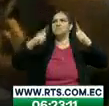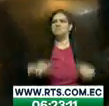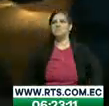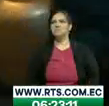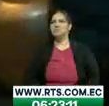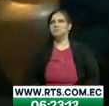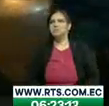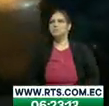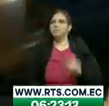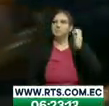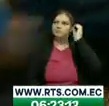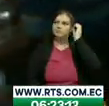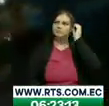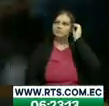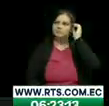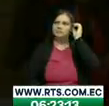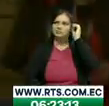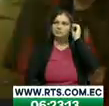hacendado.